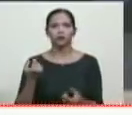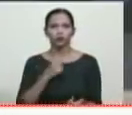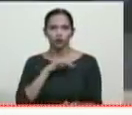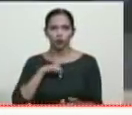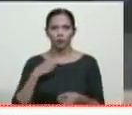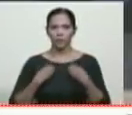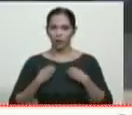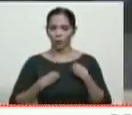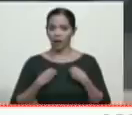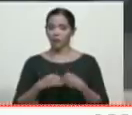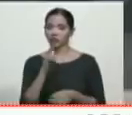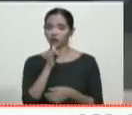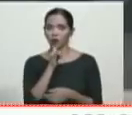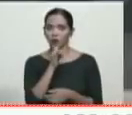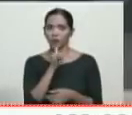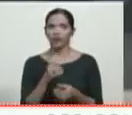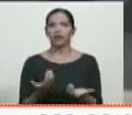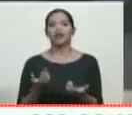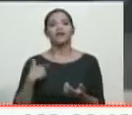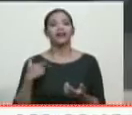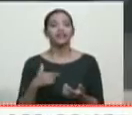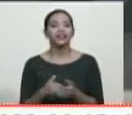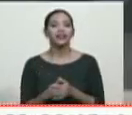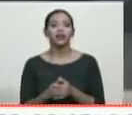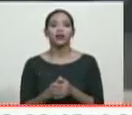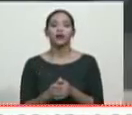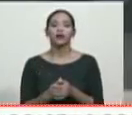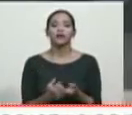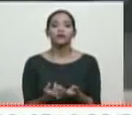por este informe o si realmente va a tener un efecto en la realidad.